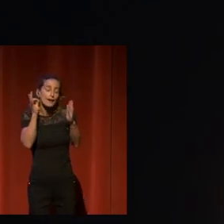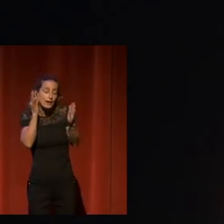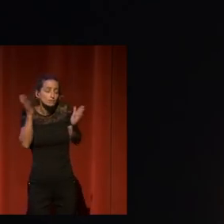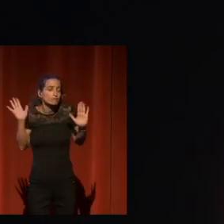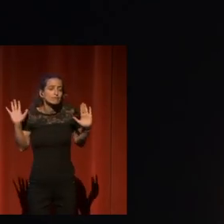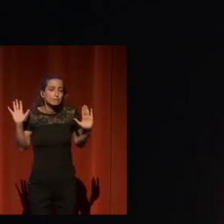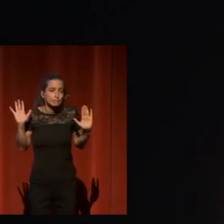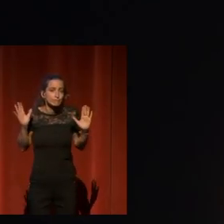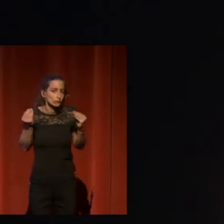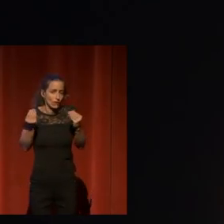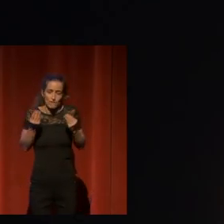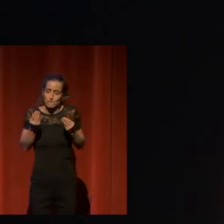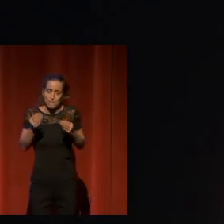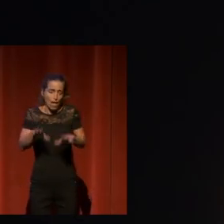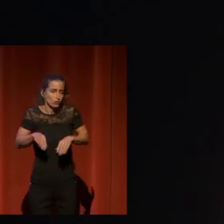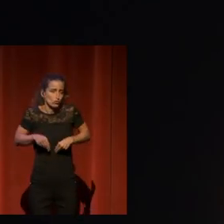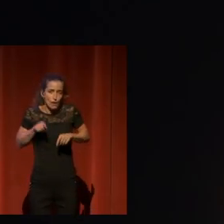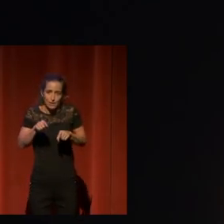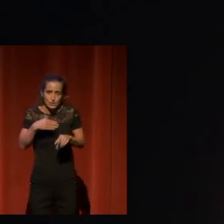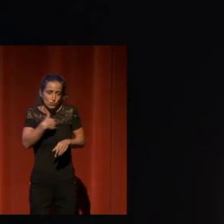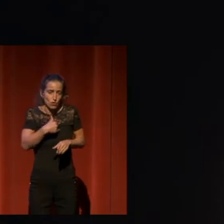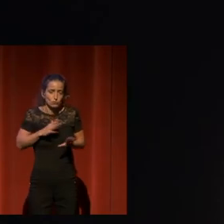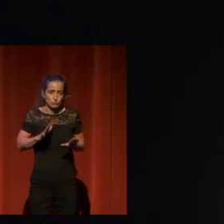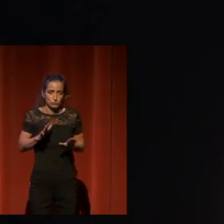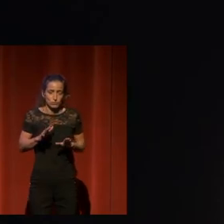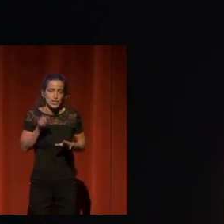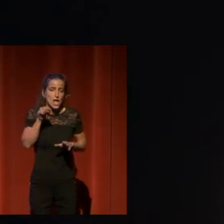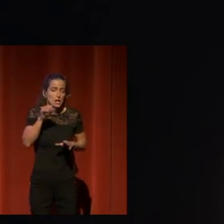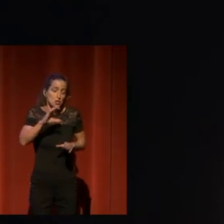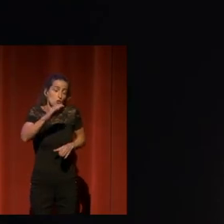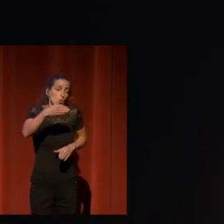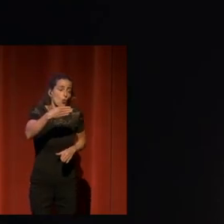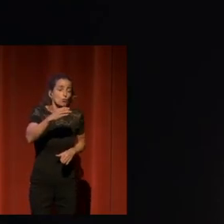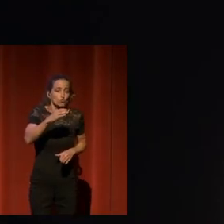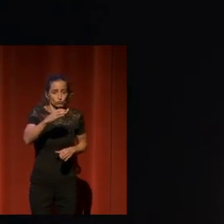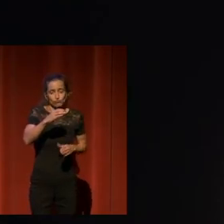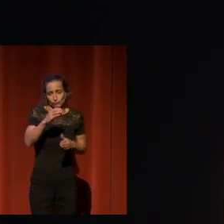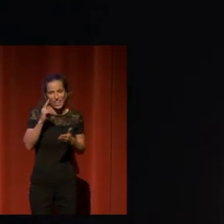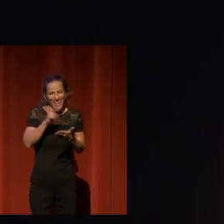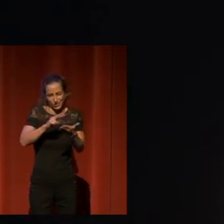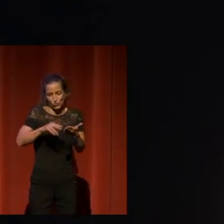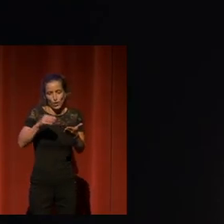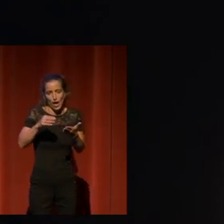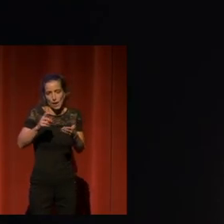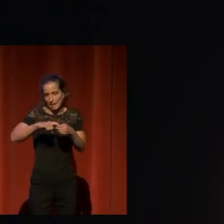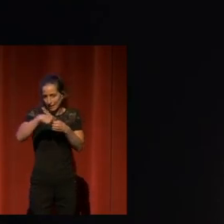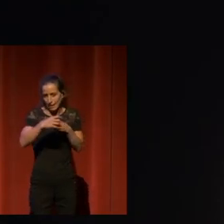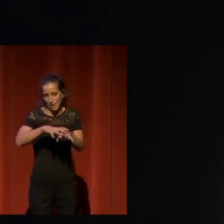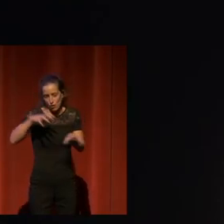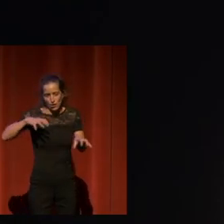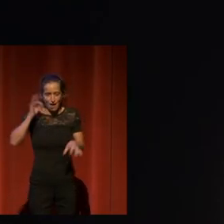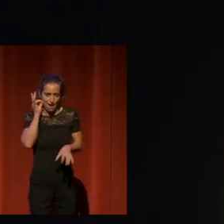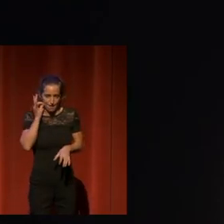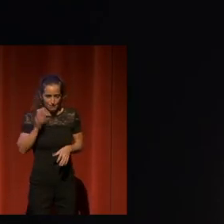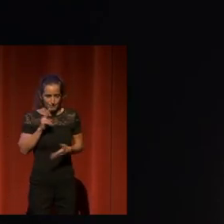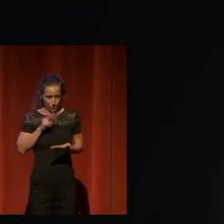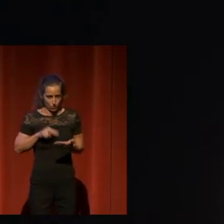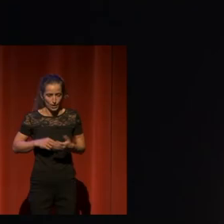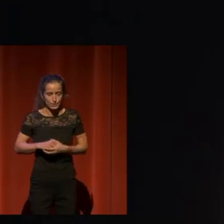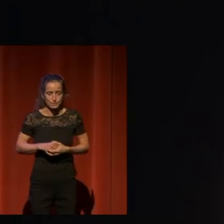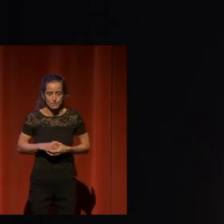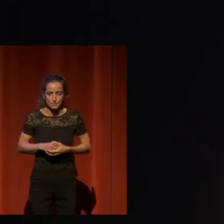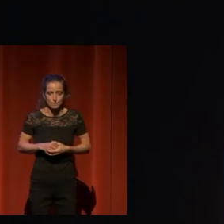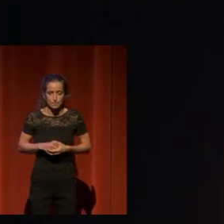y en las que en estos clubes de lectura pues participan lectoras, ¿no? De alguna forma hemos encontrado que